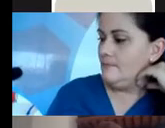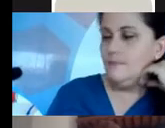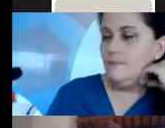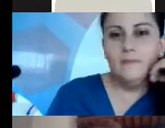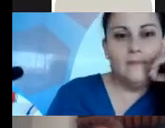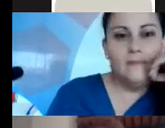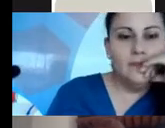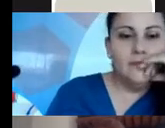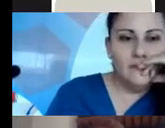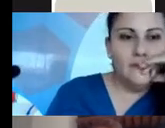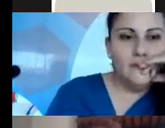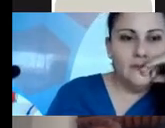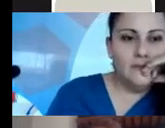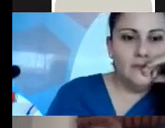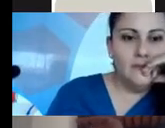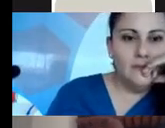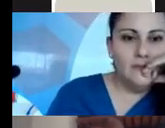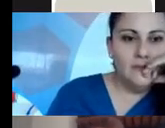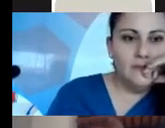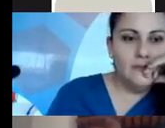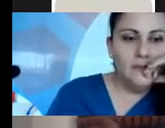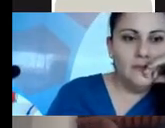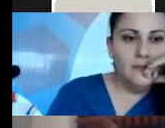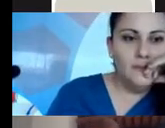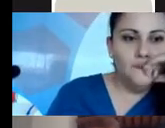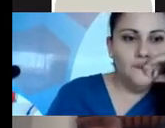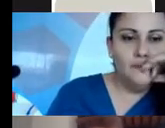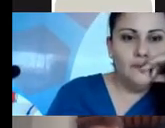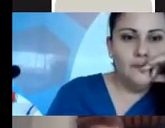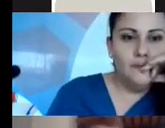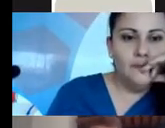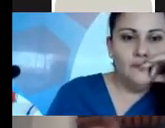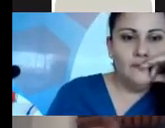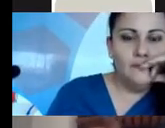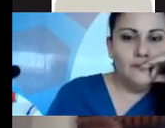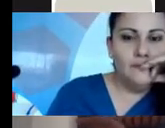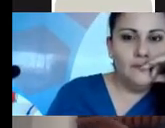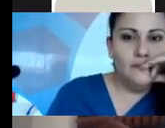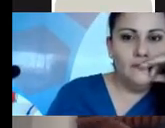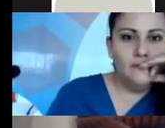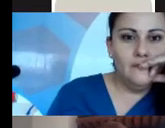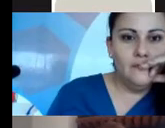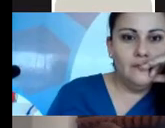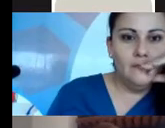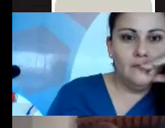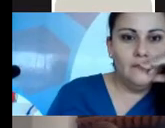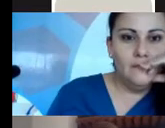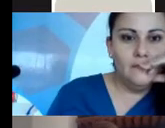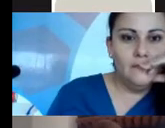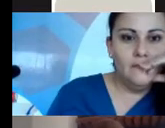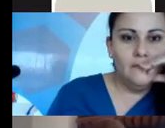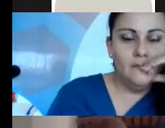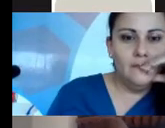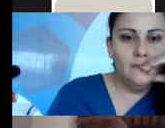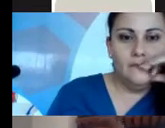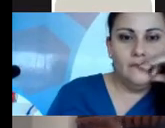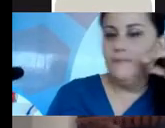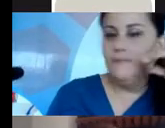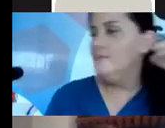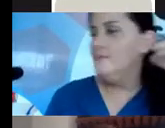mariposa, la forma mariposa para no generar presión en las zonas blandas, que son los senos de la mujer, que se